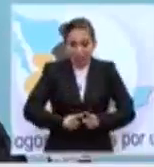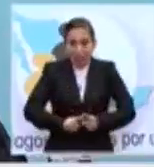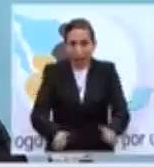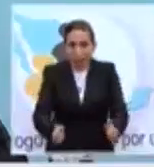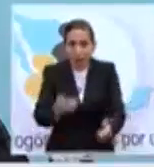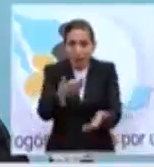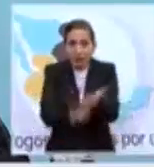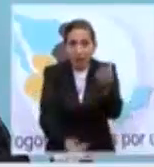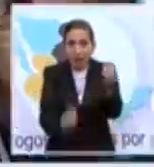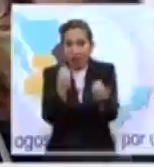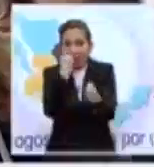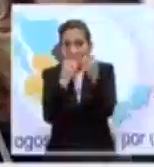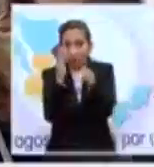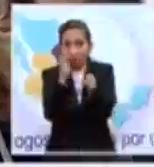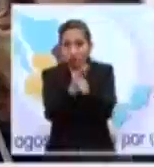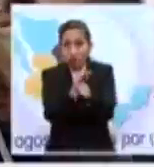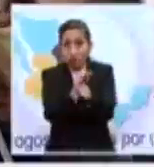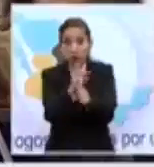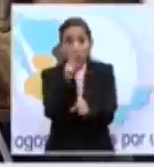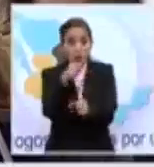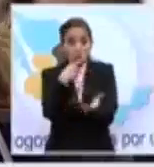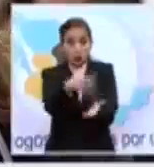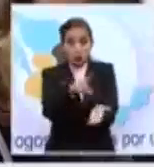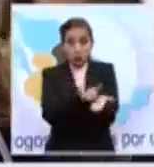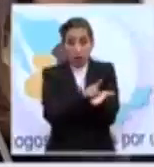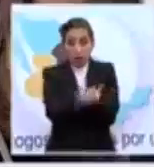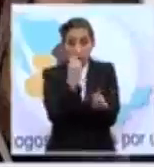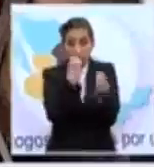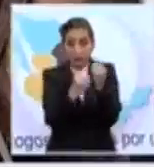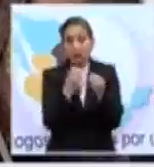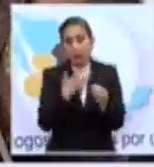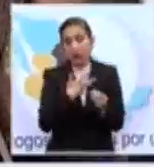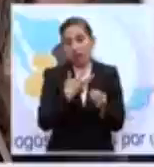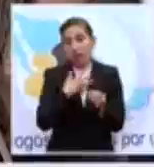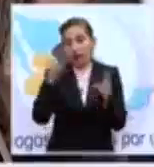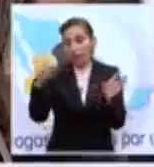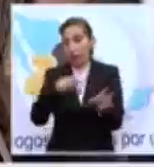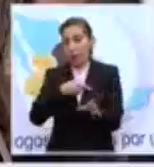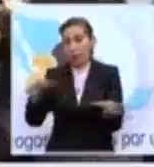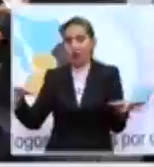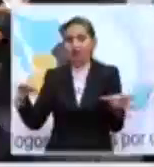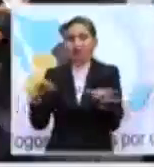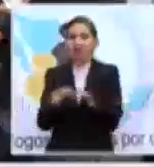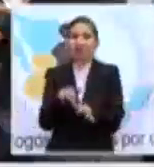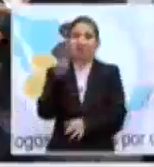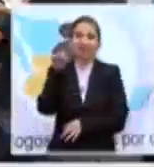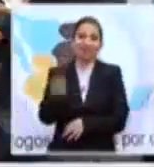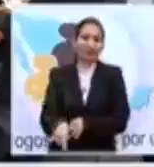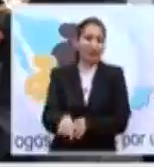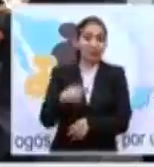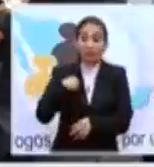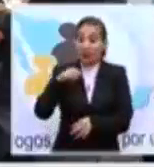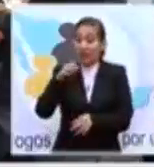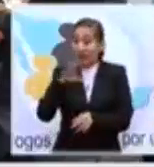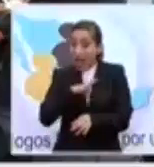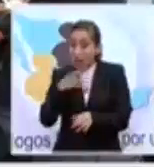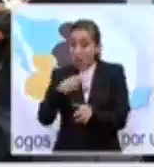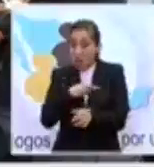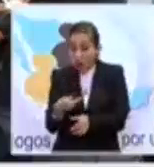seguridad alimentaria o de derecho a la alimentación tiene que ver mucho con el tema de la pobreza, ¿sí? O sea, mientras exista